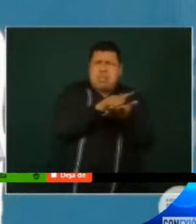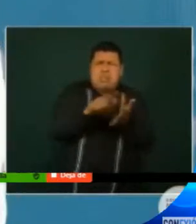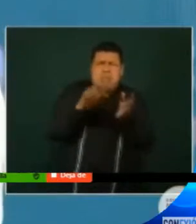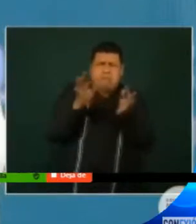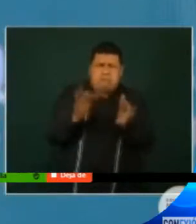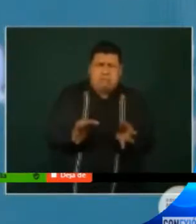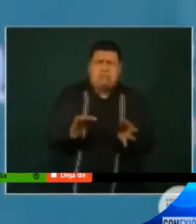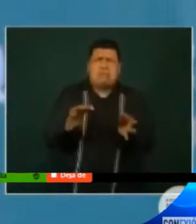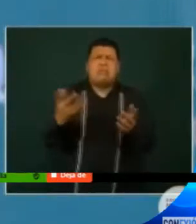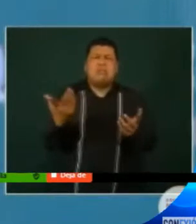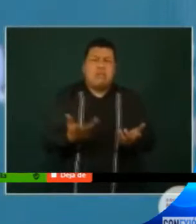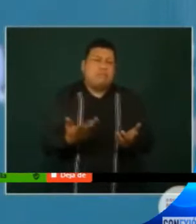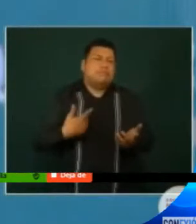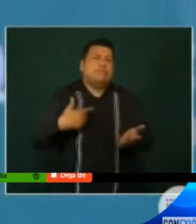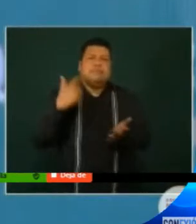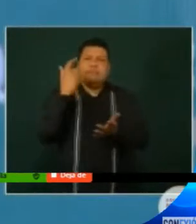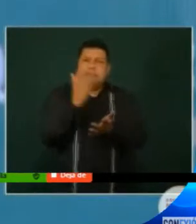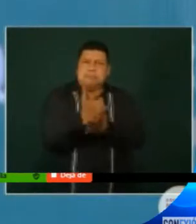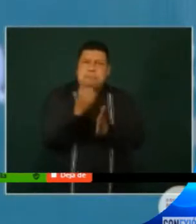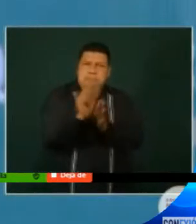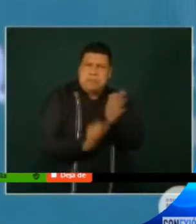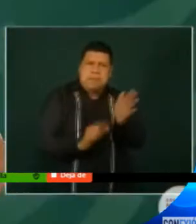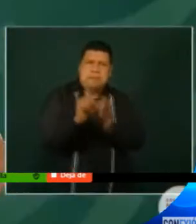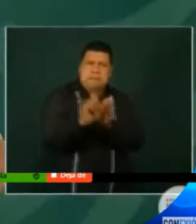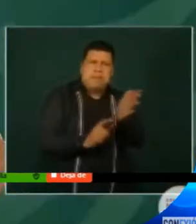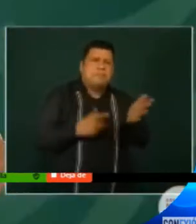recibían un subsidio